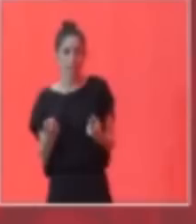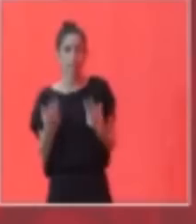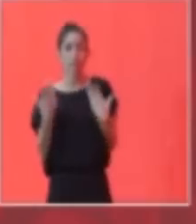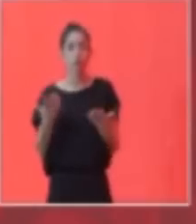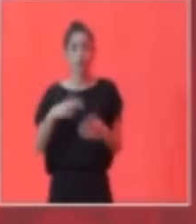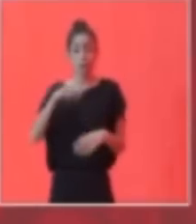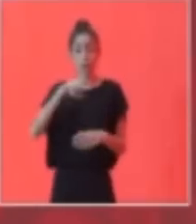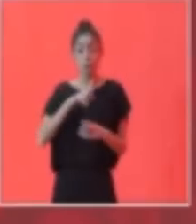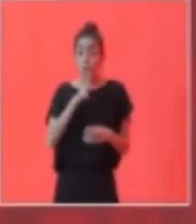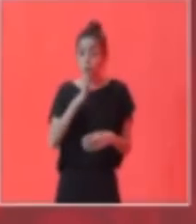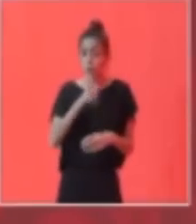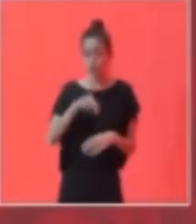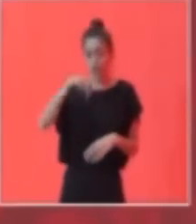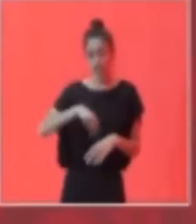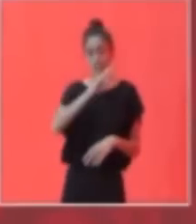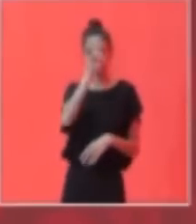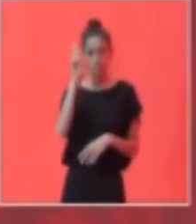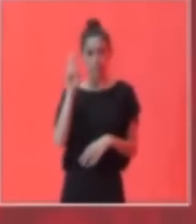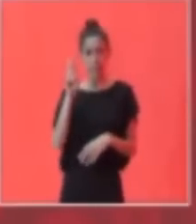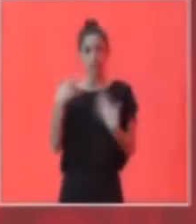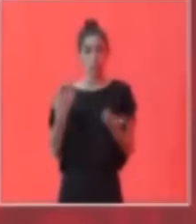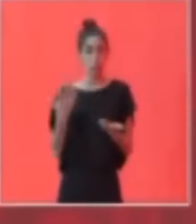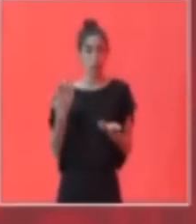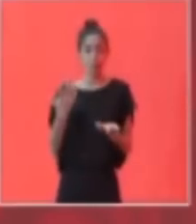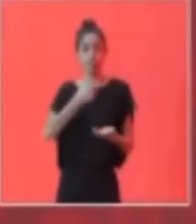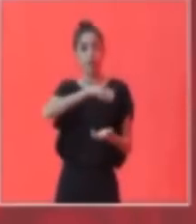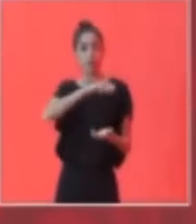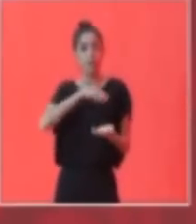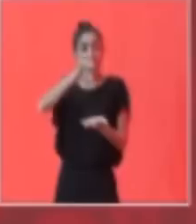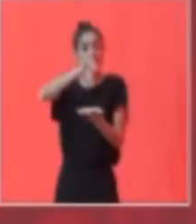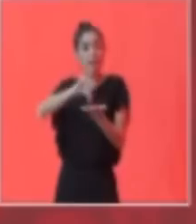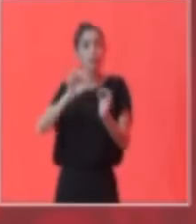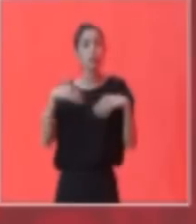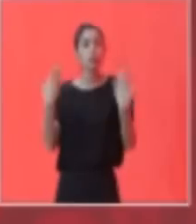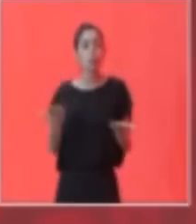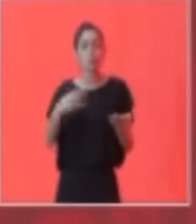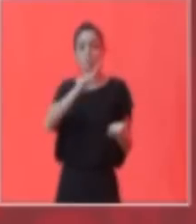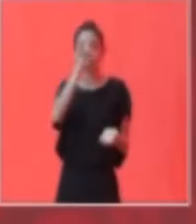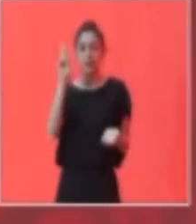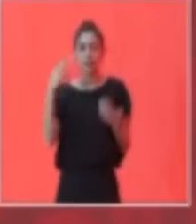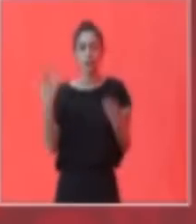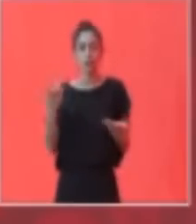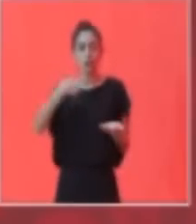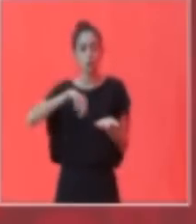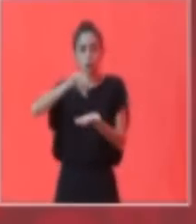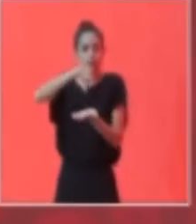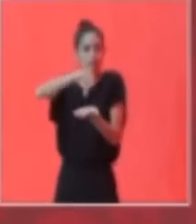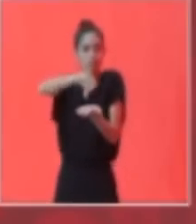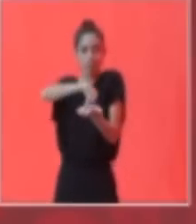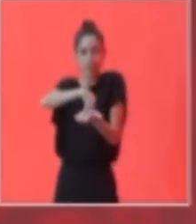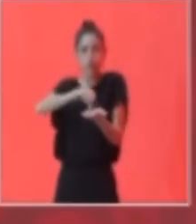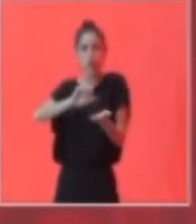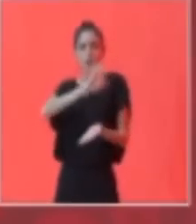está en España. Desde que Madrid es capital de España, hemos sido el centro del mundo hispano, de Europa y